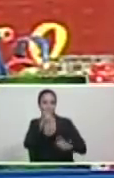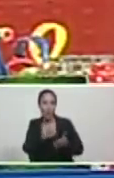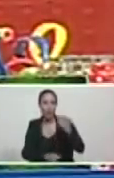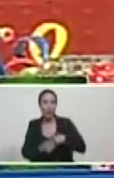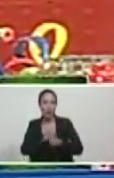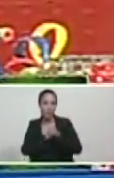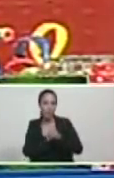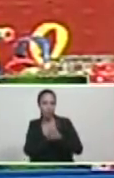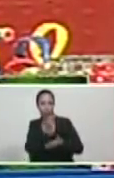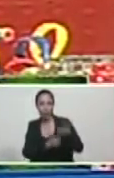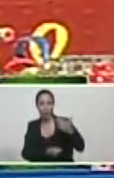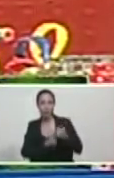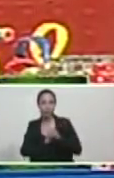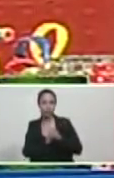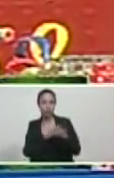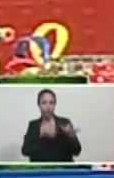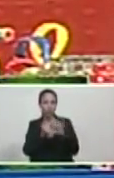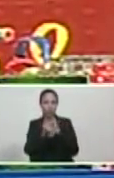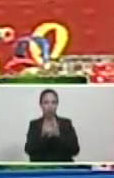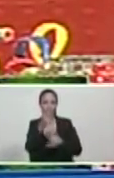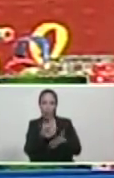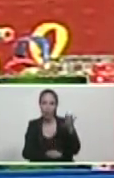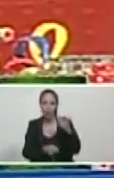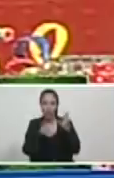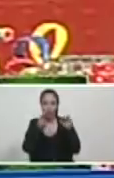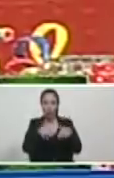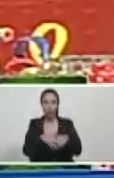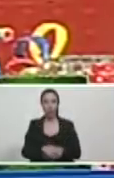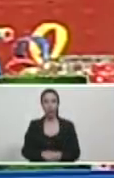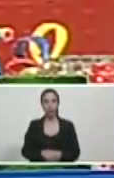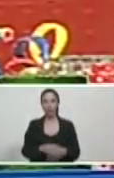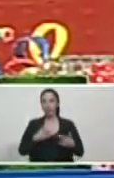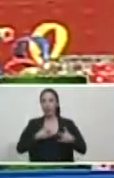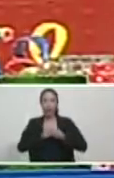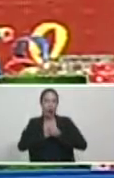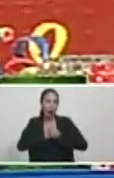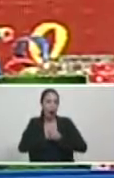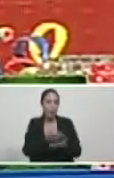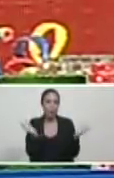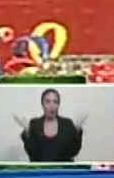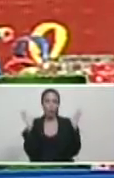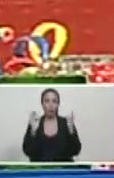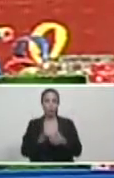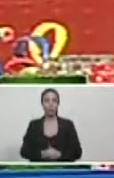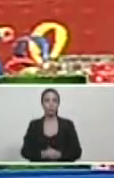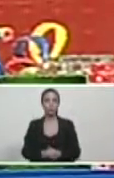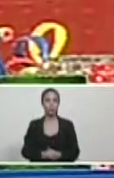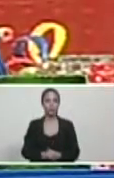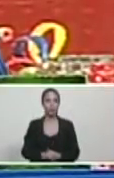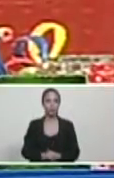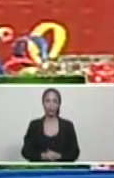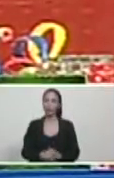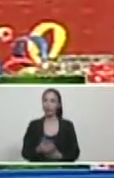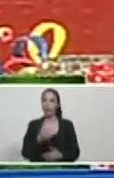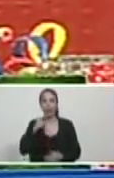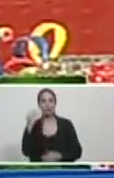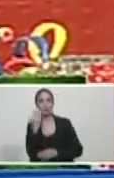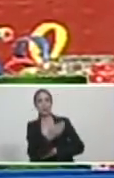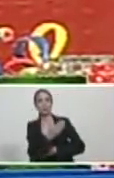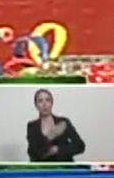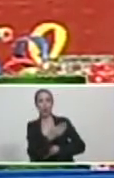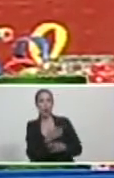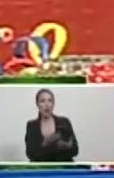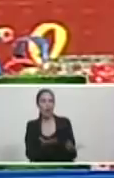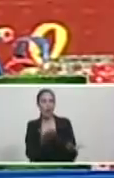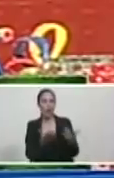nadie lo puede prohibir. ¿Quién puede prohibir el amor? ¿Quién puede sancionar el amor? ¿Quién